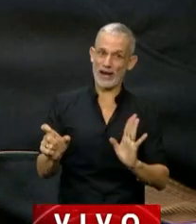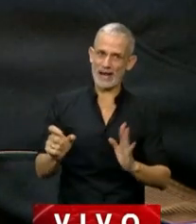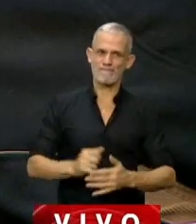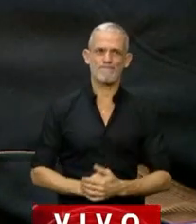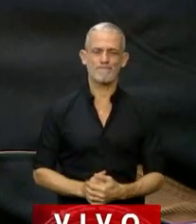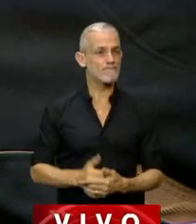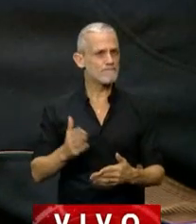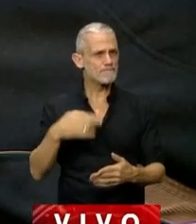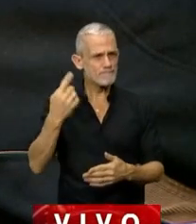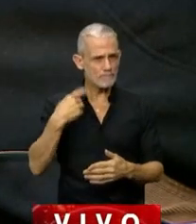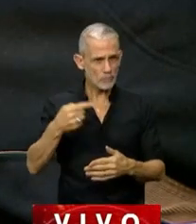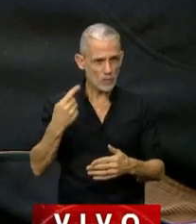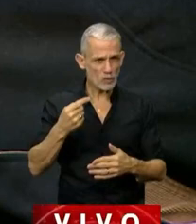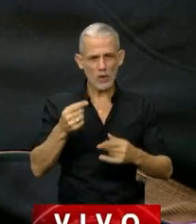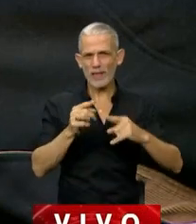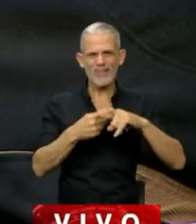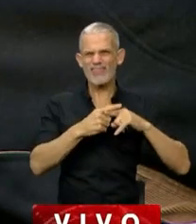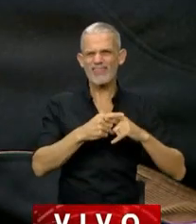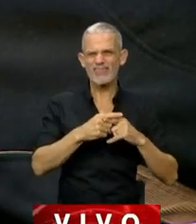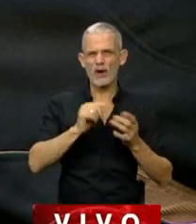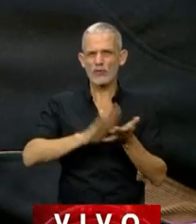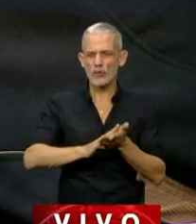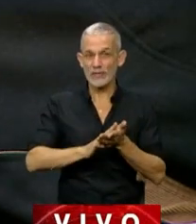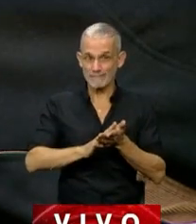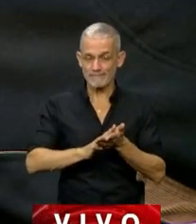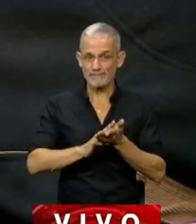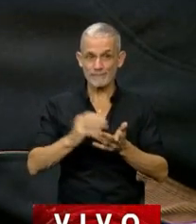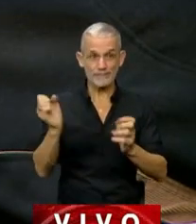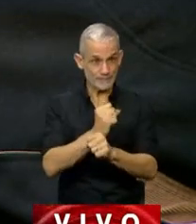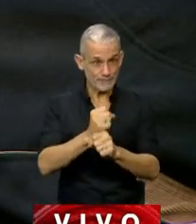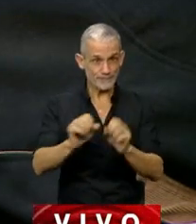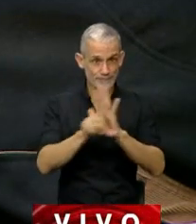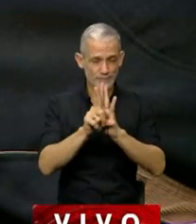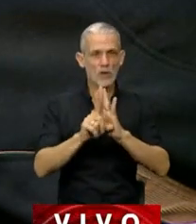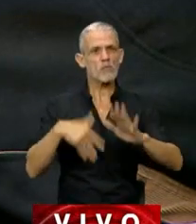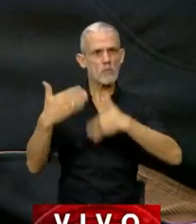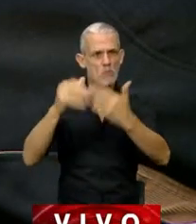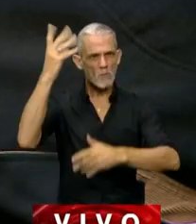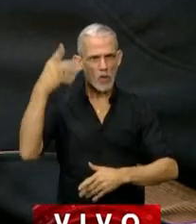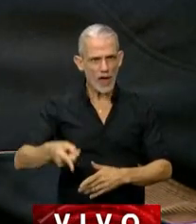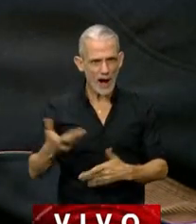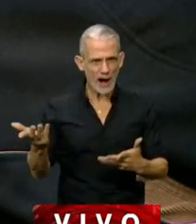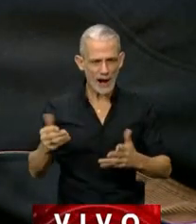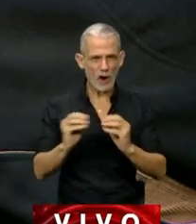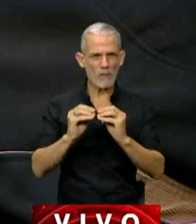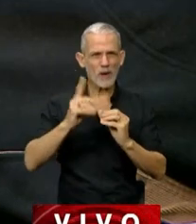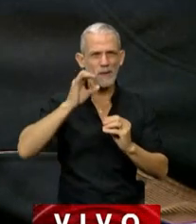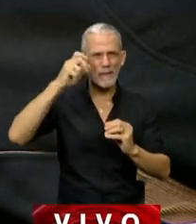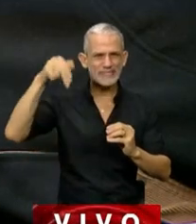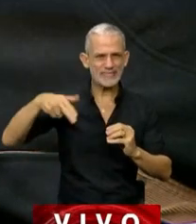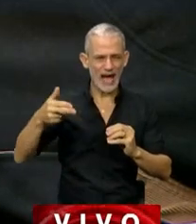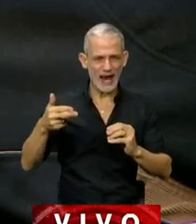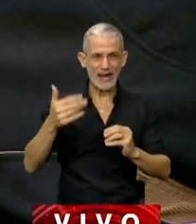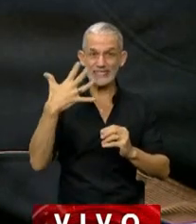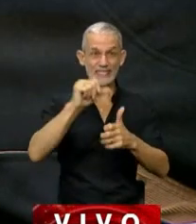que estamos discutiendo y pudiendo dar la sanción a una ley de avanzada, como dijo mi compañera Vesnecián.